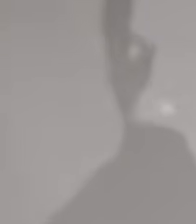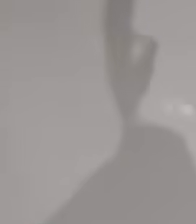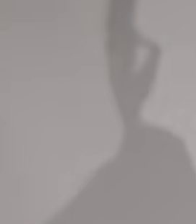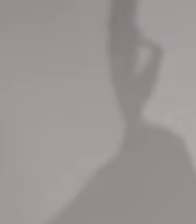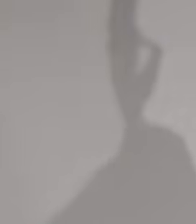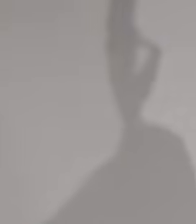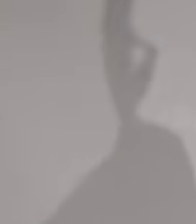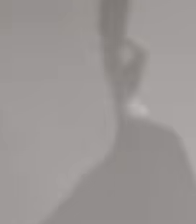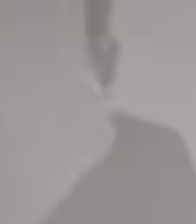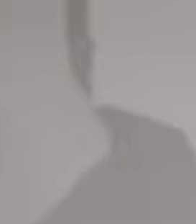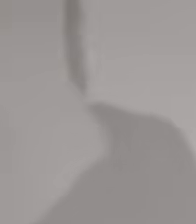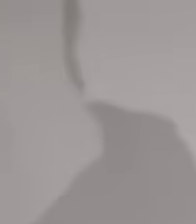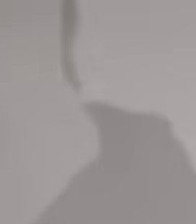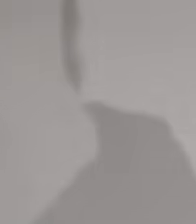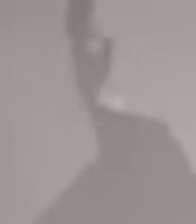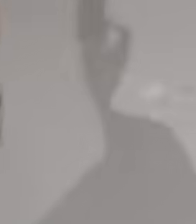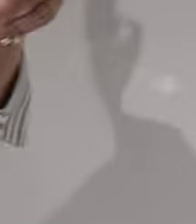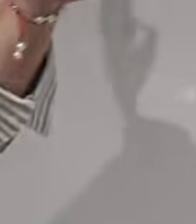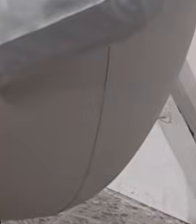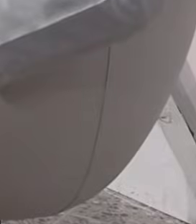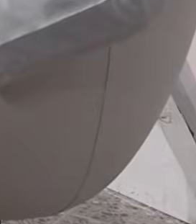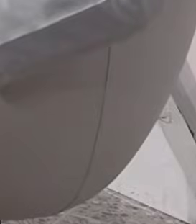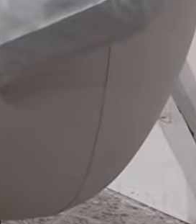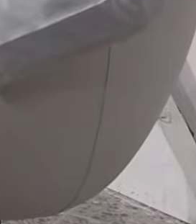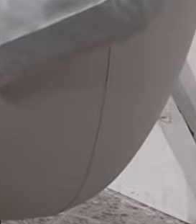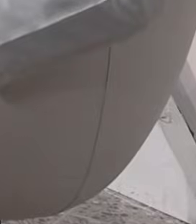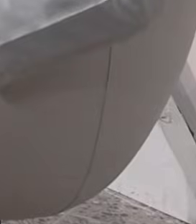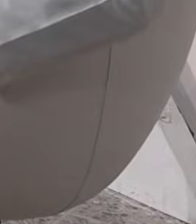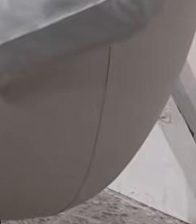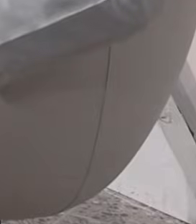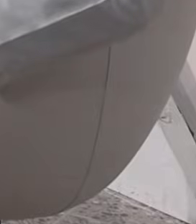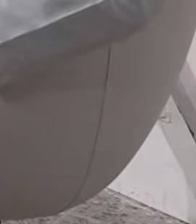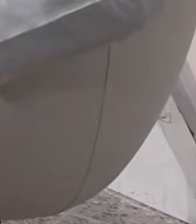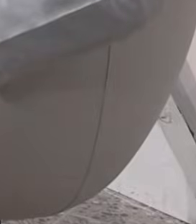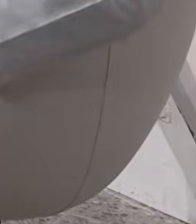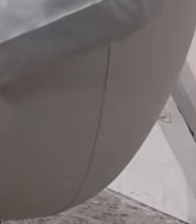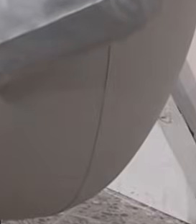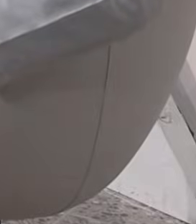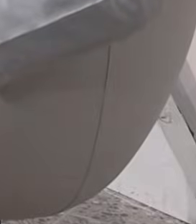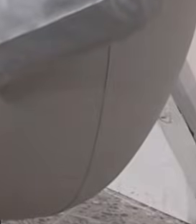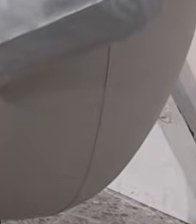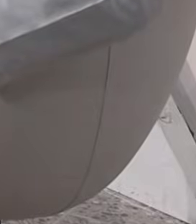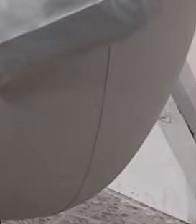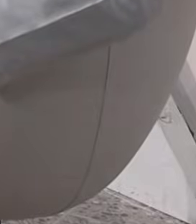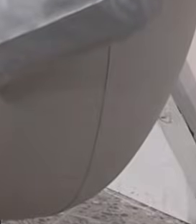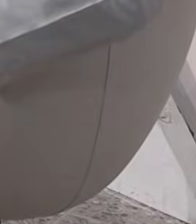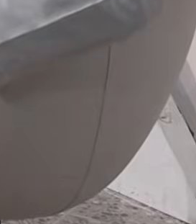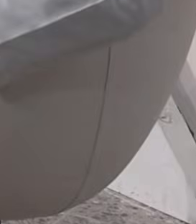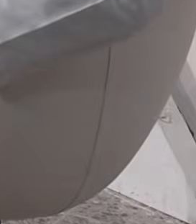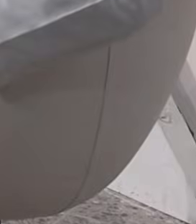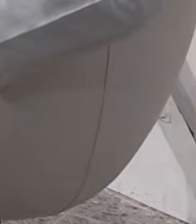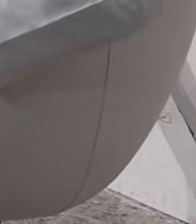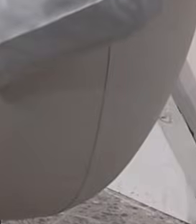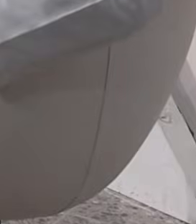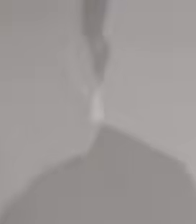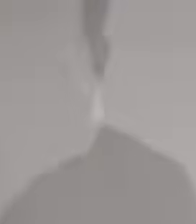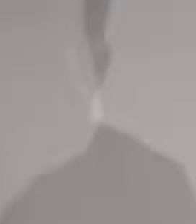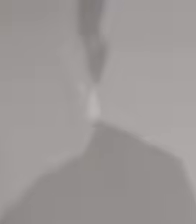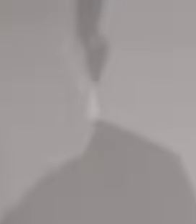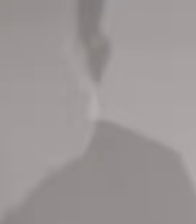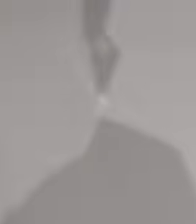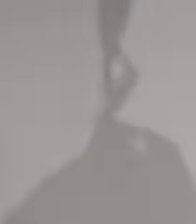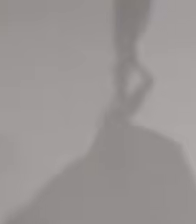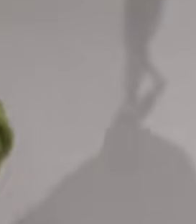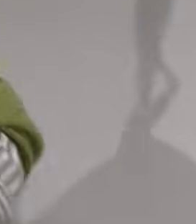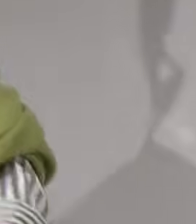acontecimiento médico. Y bueno, la enfermera que lo acompañó toda la vida, que estando en Angola, dice,